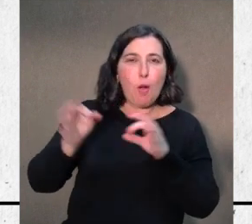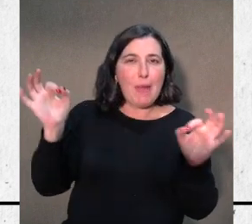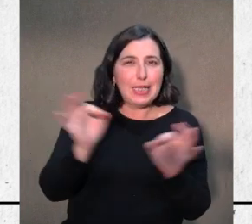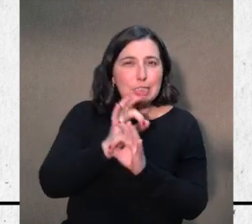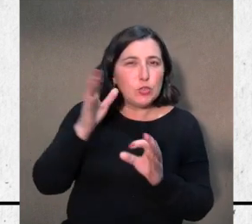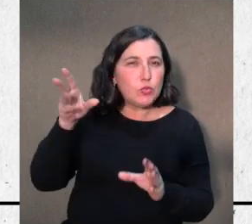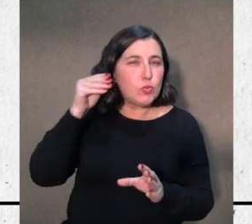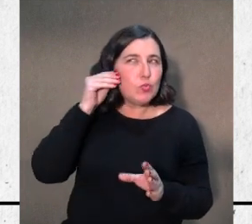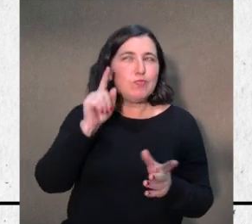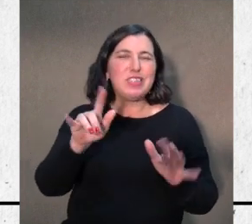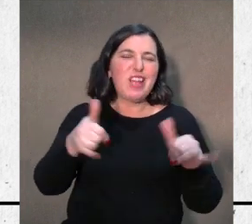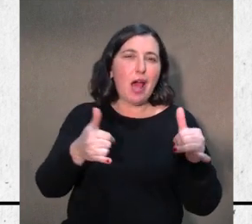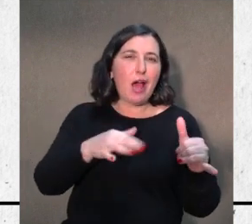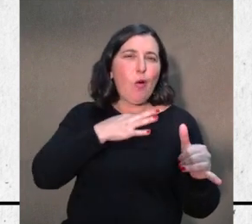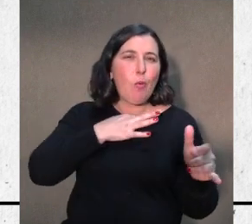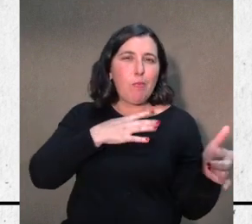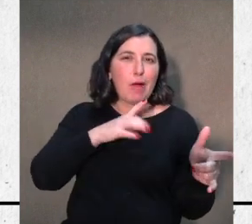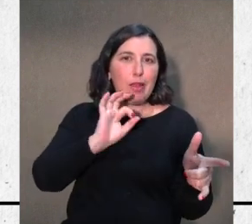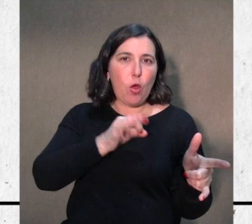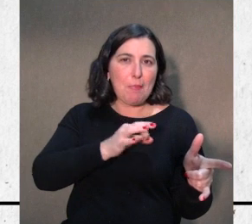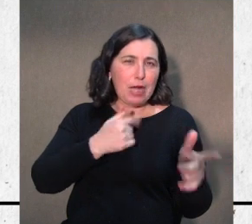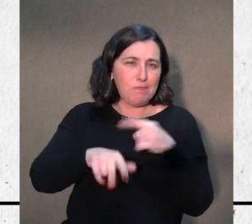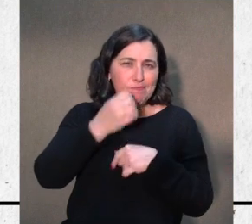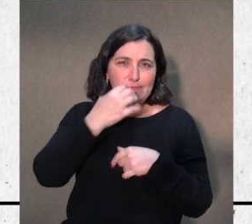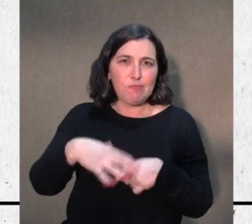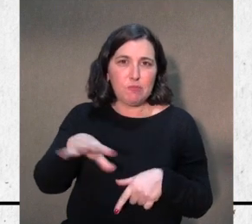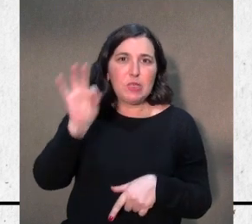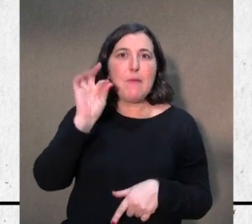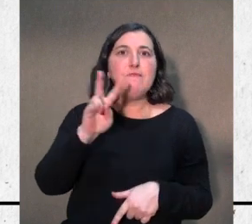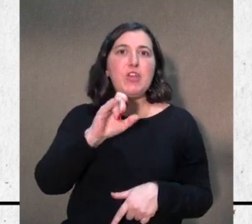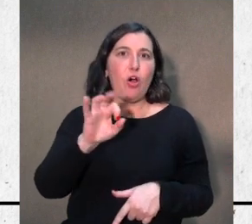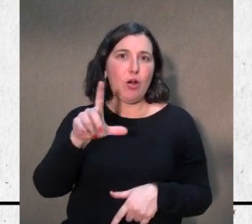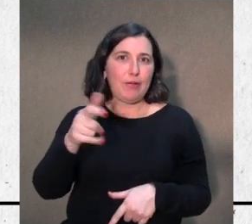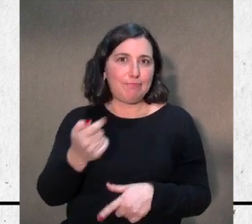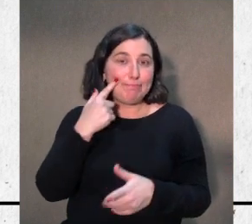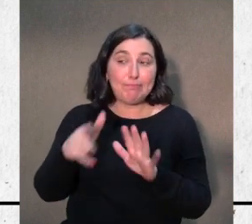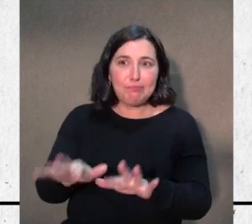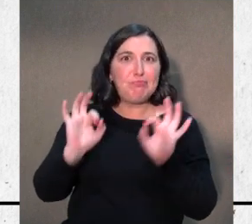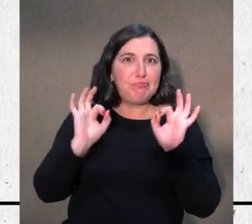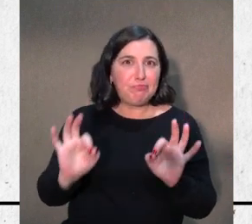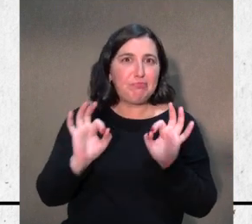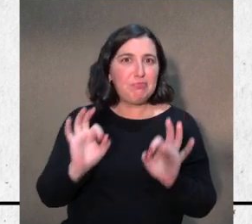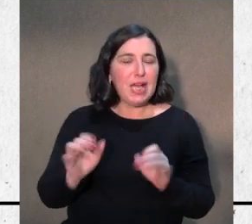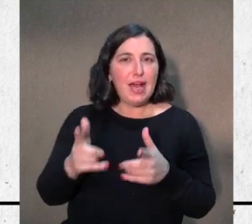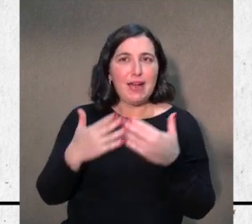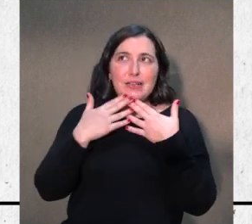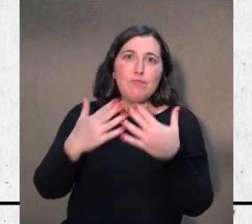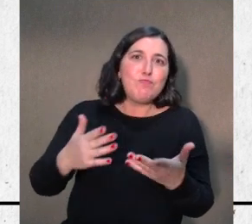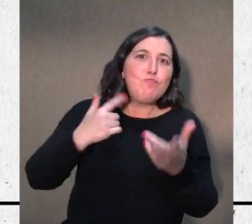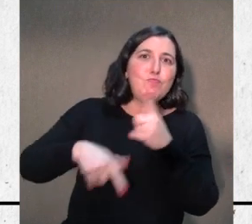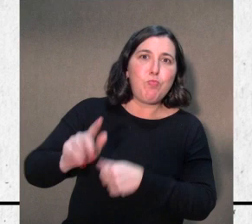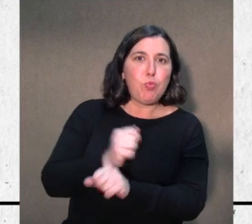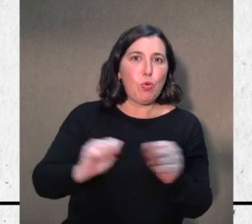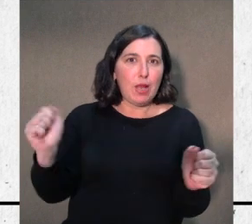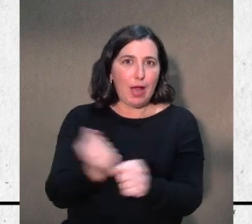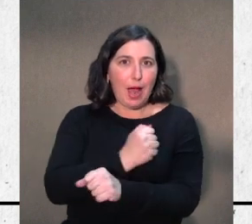viola. Y me fue muy bien, gracias a Dios, pasé el concurso, con muy buenas notas y todo, y bueno,